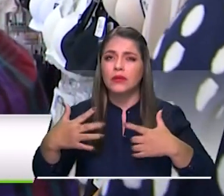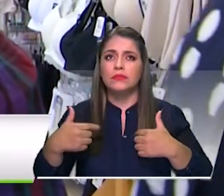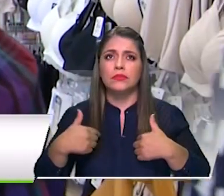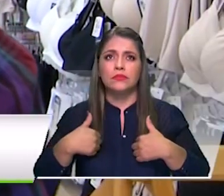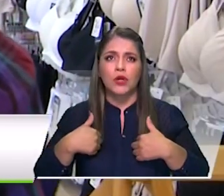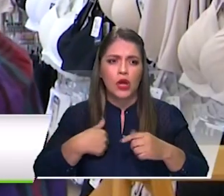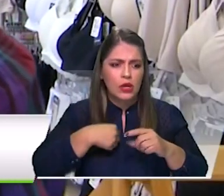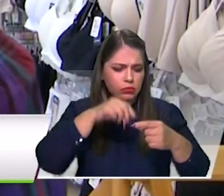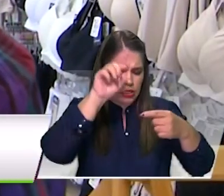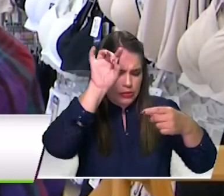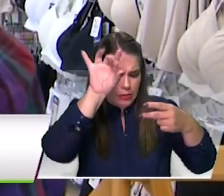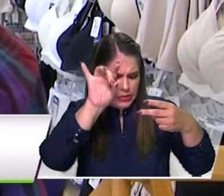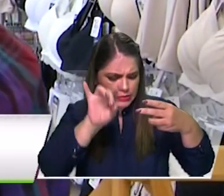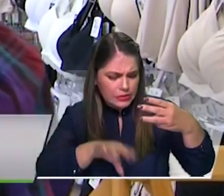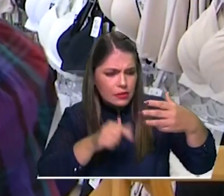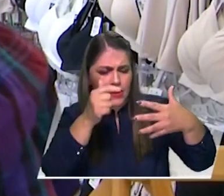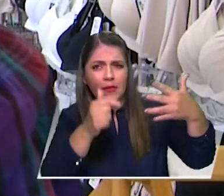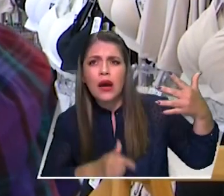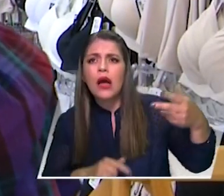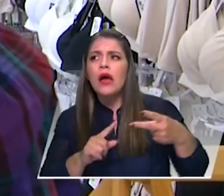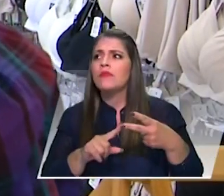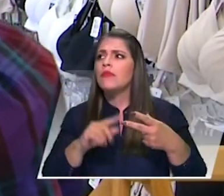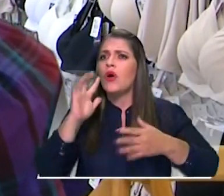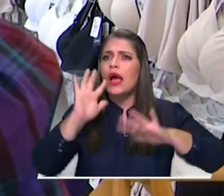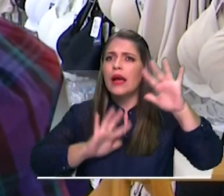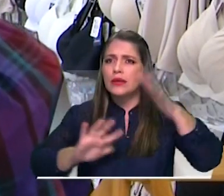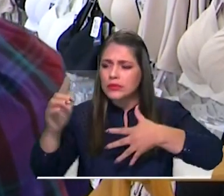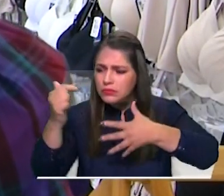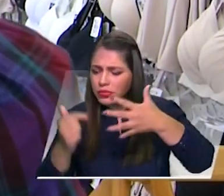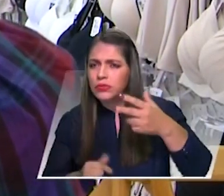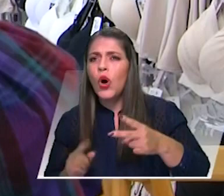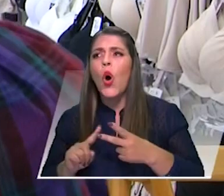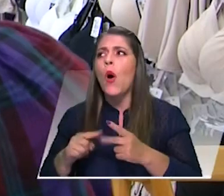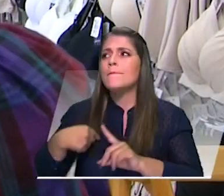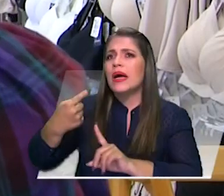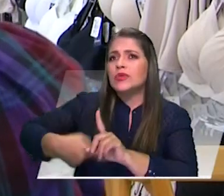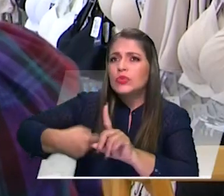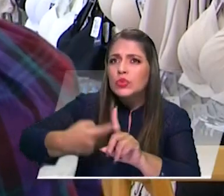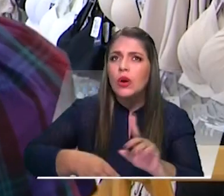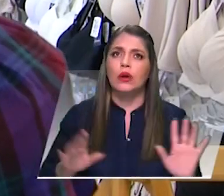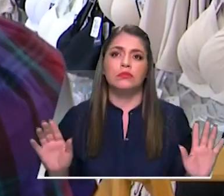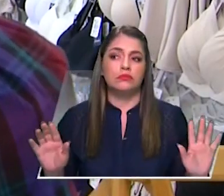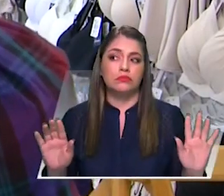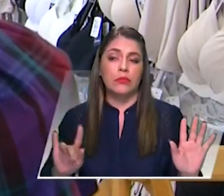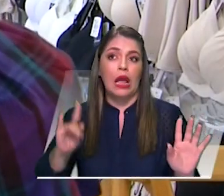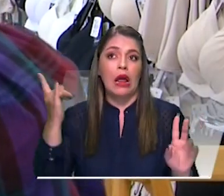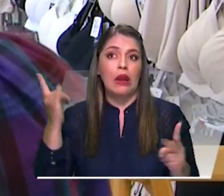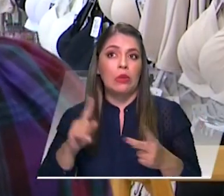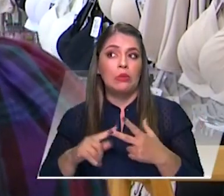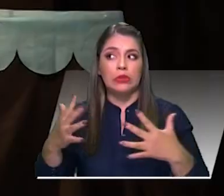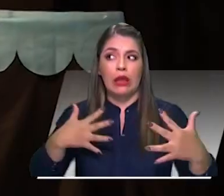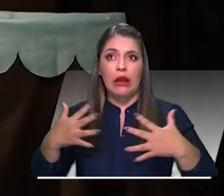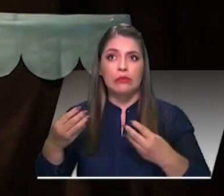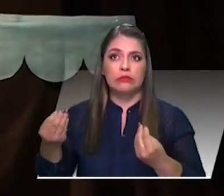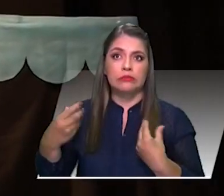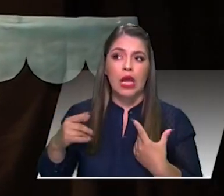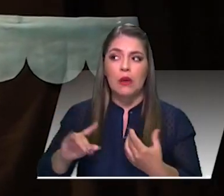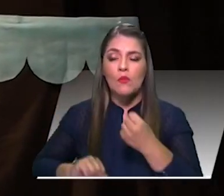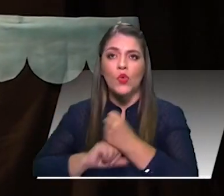cada 8 días, cada 15 o mínimo una vez al mes, siempre trato de visitar las salas de cine y de teatro, en este caso de la ciudad.